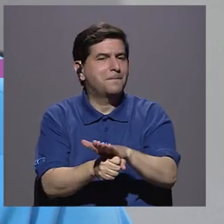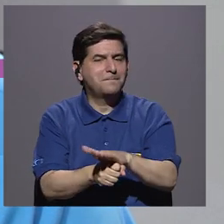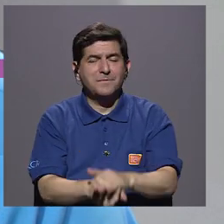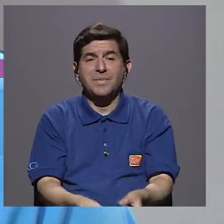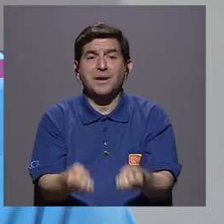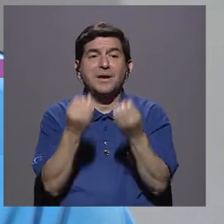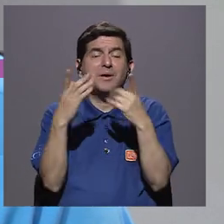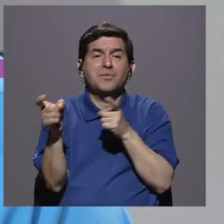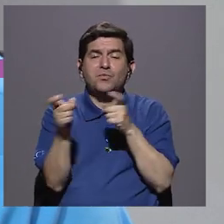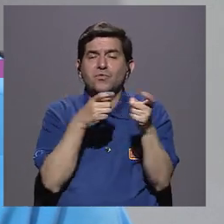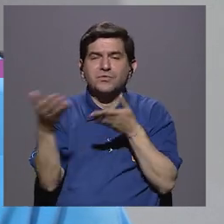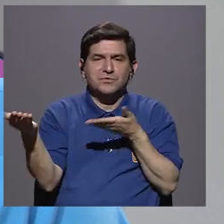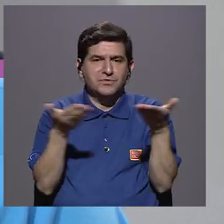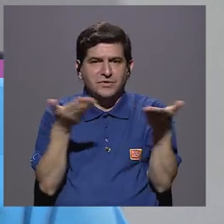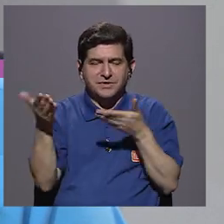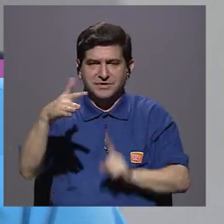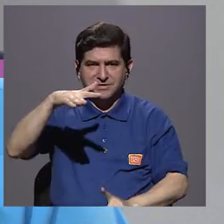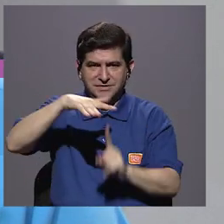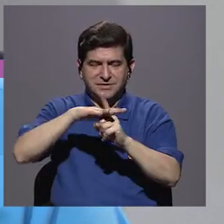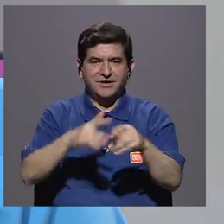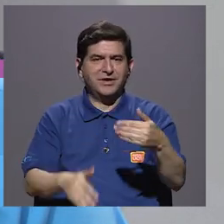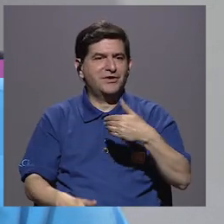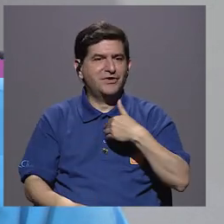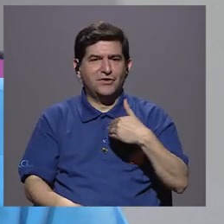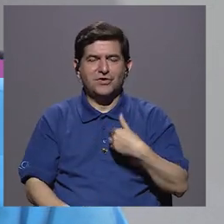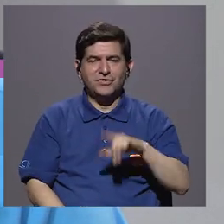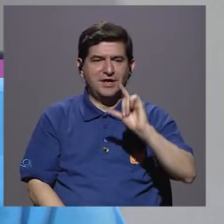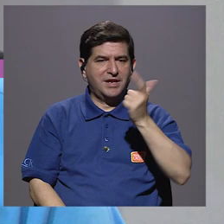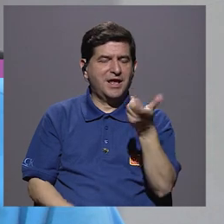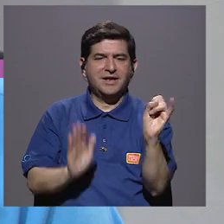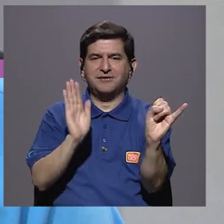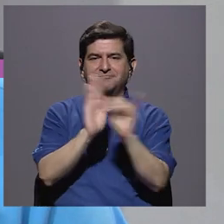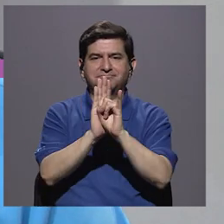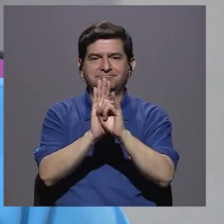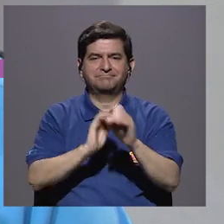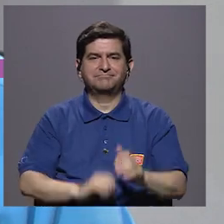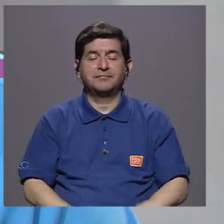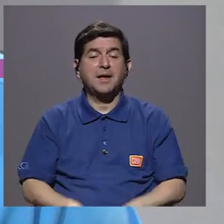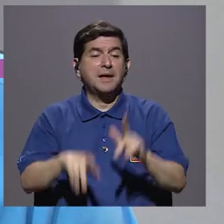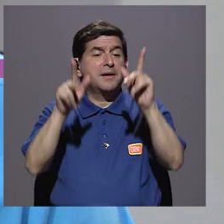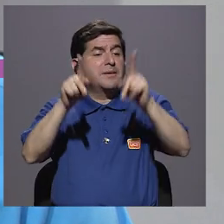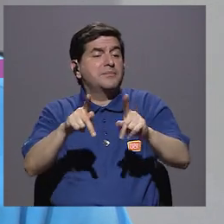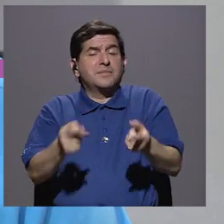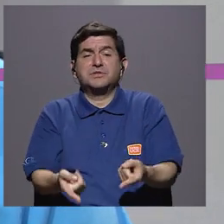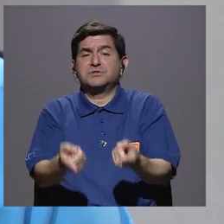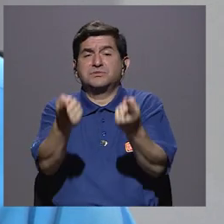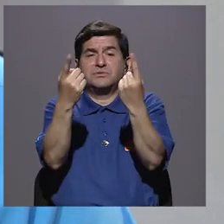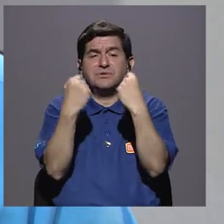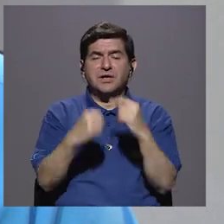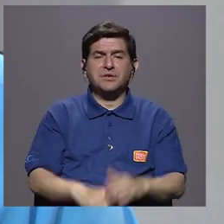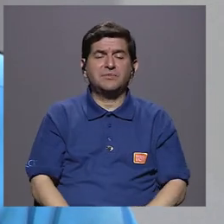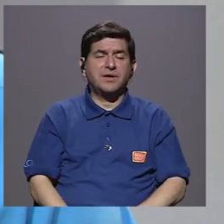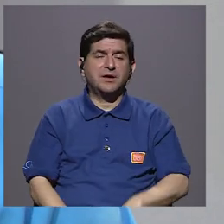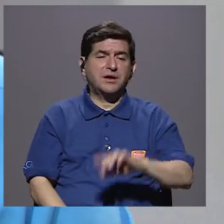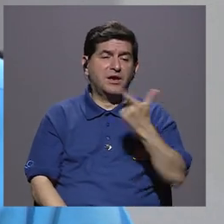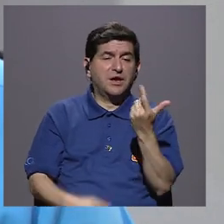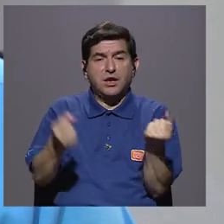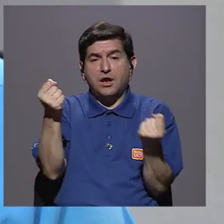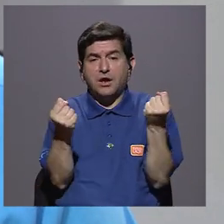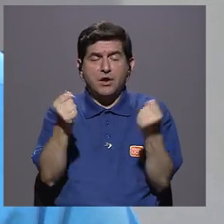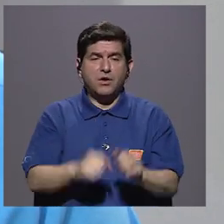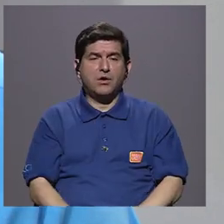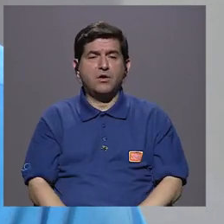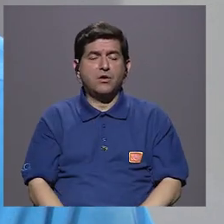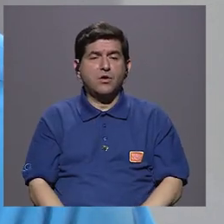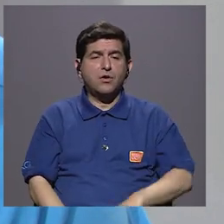nos llega mucho a la Contraloría de Servicios, y es el no tener una cédula de identidad. Entonces, las personas llegan con su licencia,